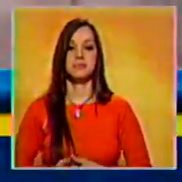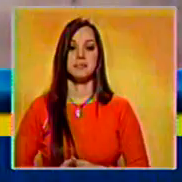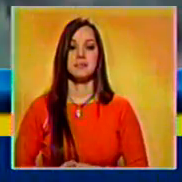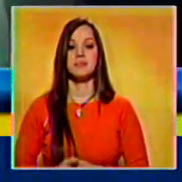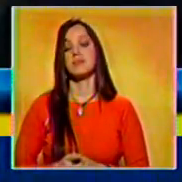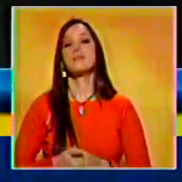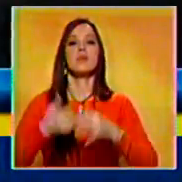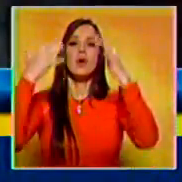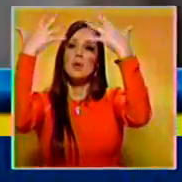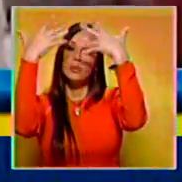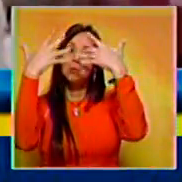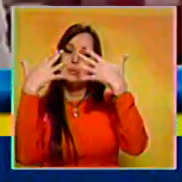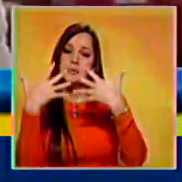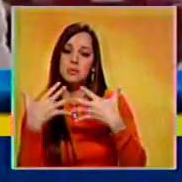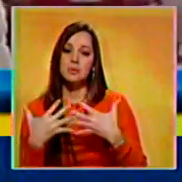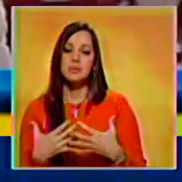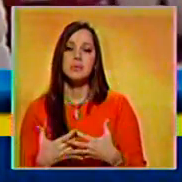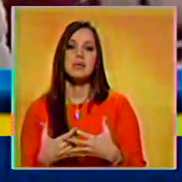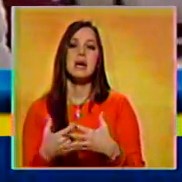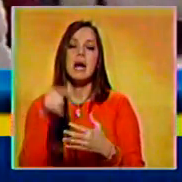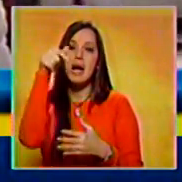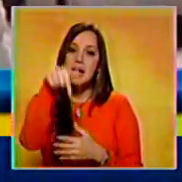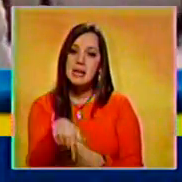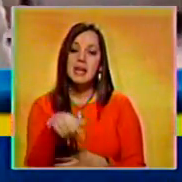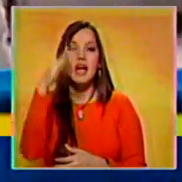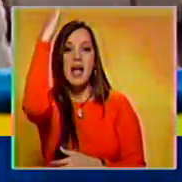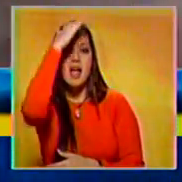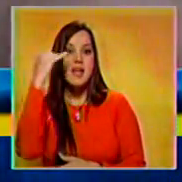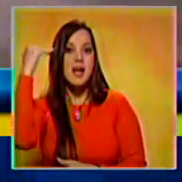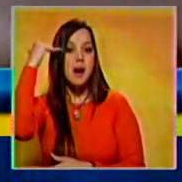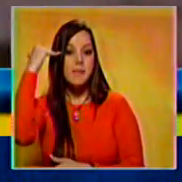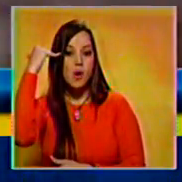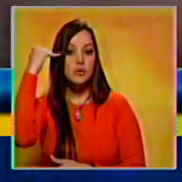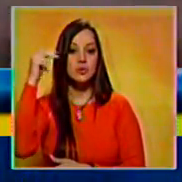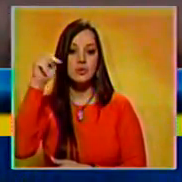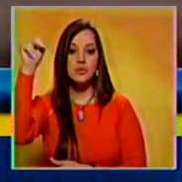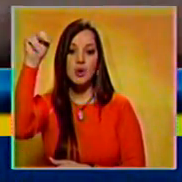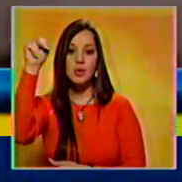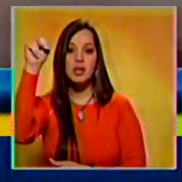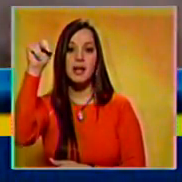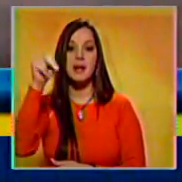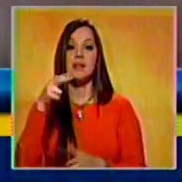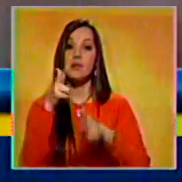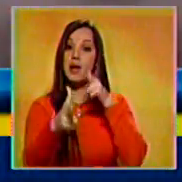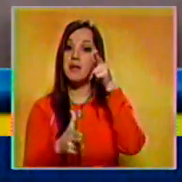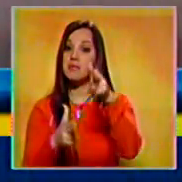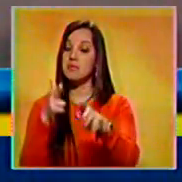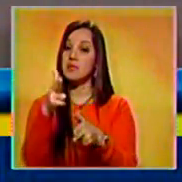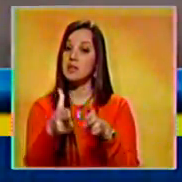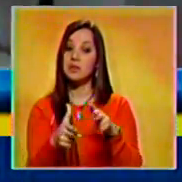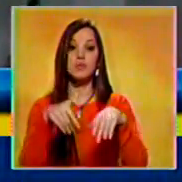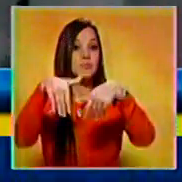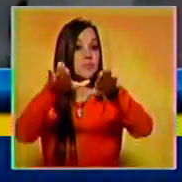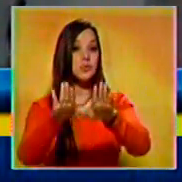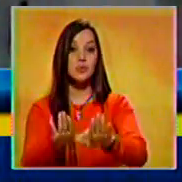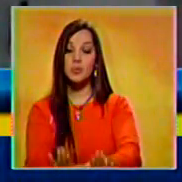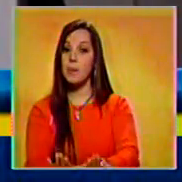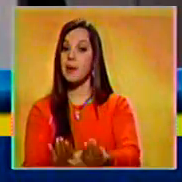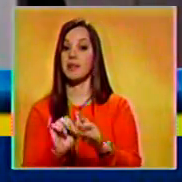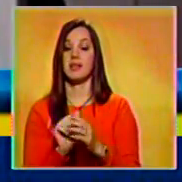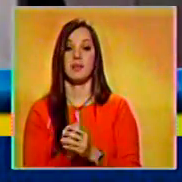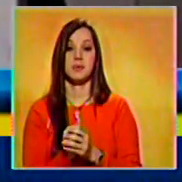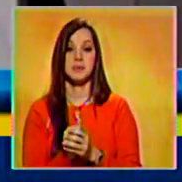Una tormenta de nieve impactará hoy en el norte de Japón, por lo que decenas de servicios de trenes ya fueron cancelados en la isla de